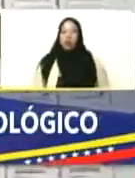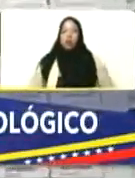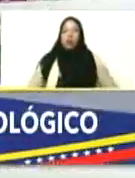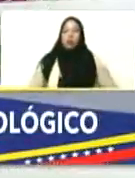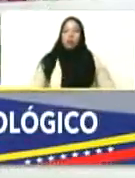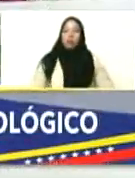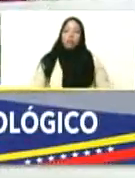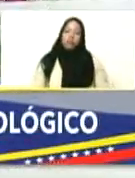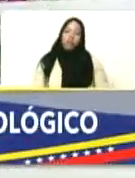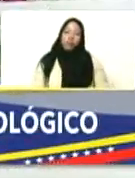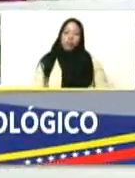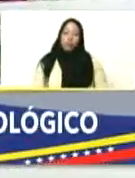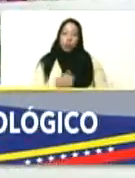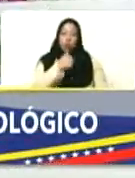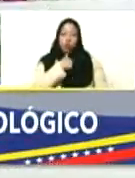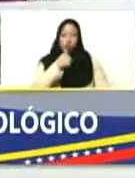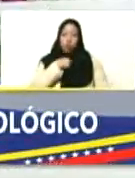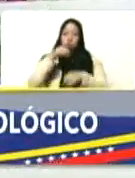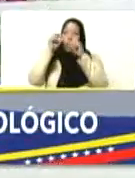Bueno, estaba aquí, fíjense ustedes,